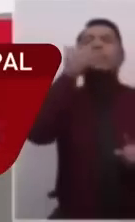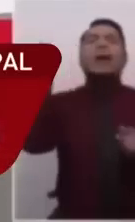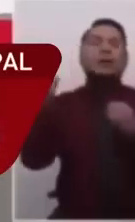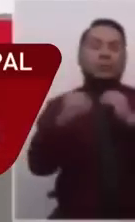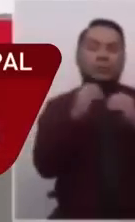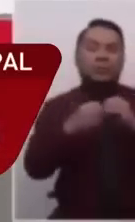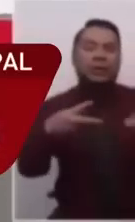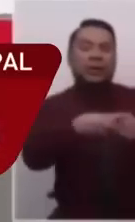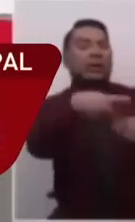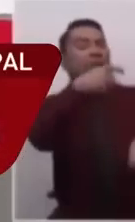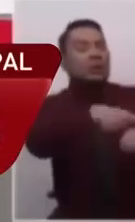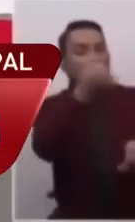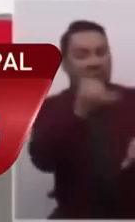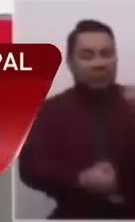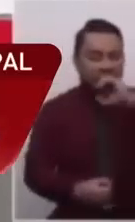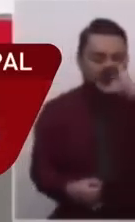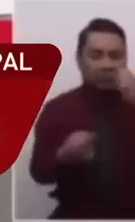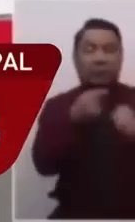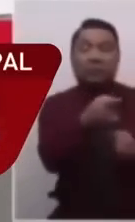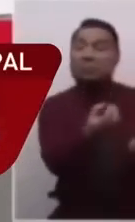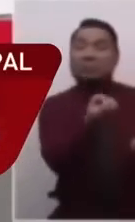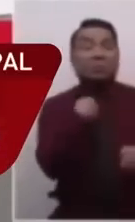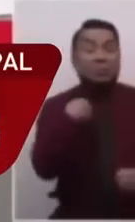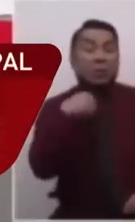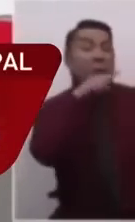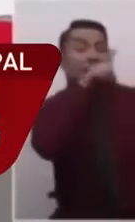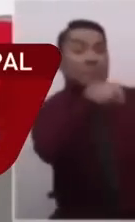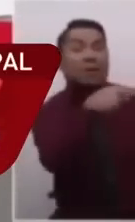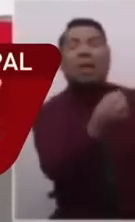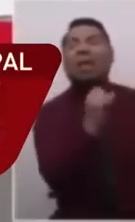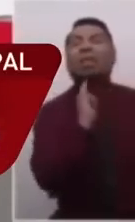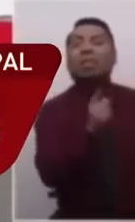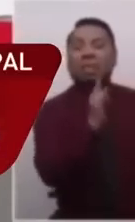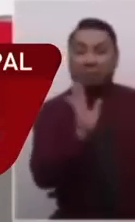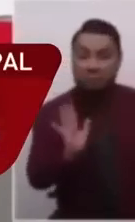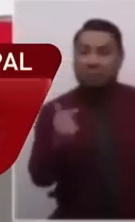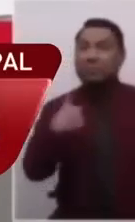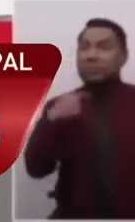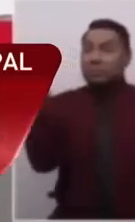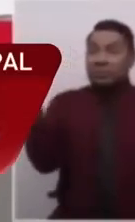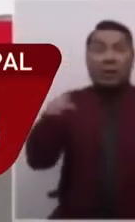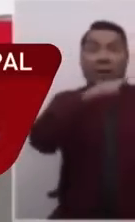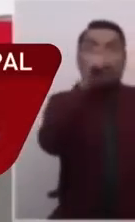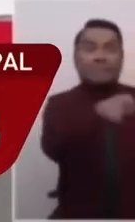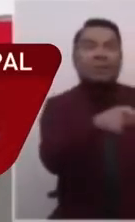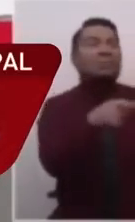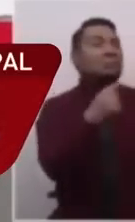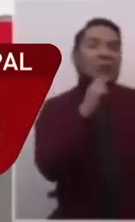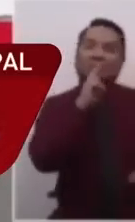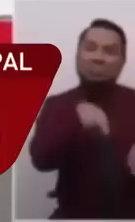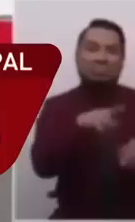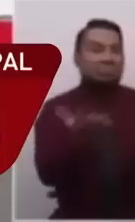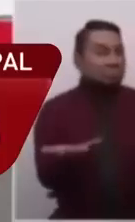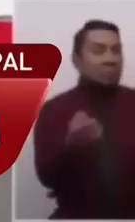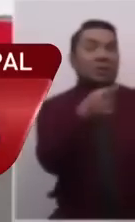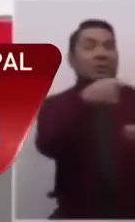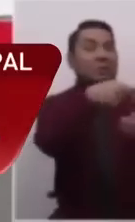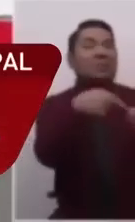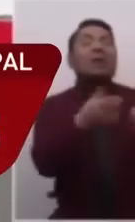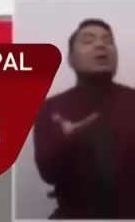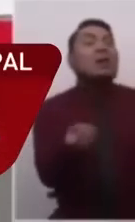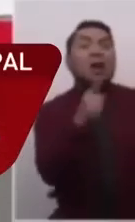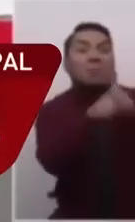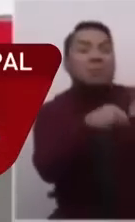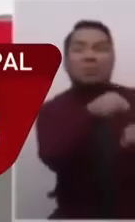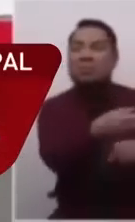solución. Tiempo, candidato, que conste que casi no ha respondido a la pregunta ciudadana y tampoco ha respondido a la pregunta que le hemos hecho sobre su candidato a teniente